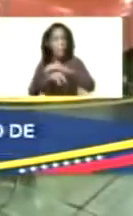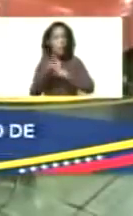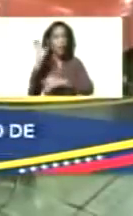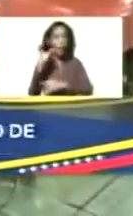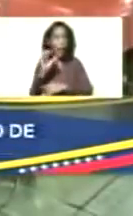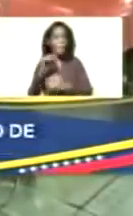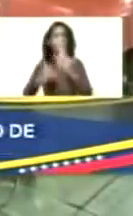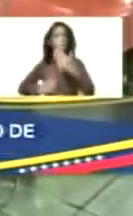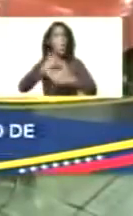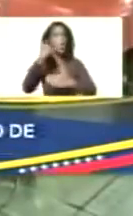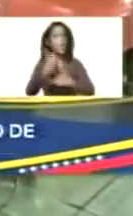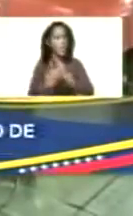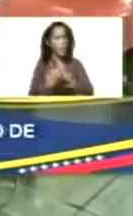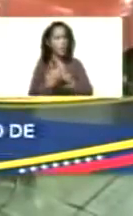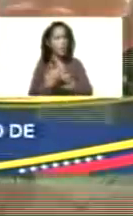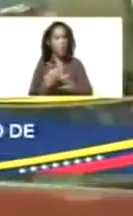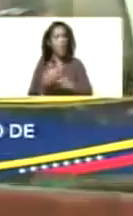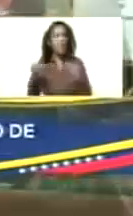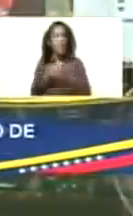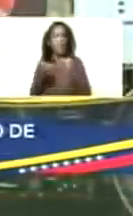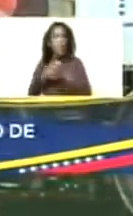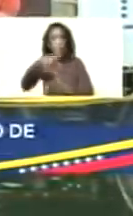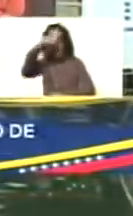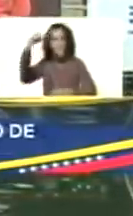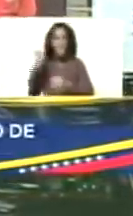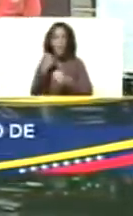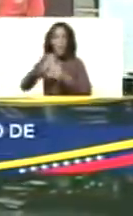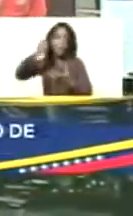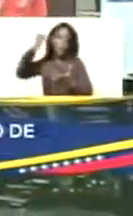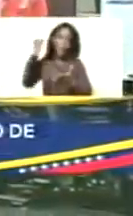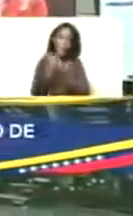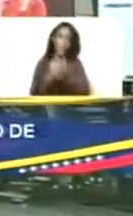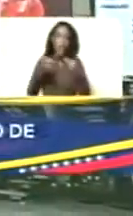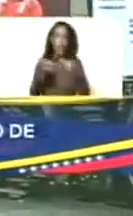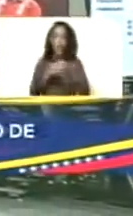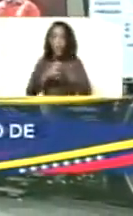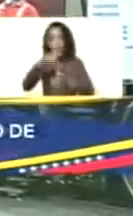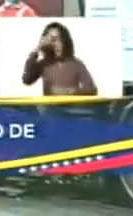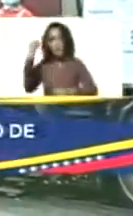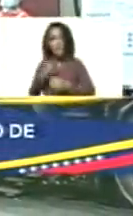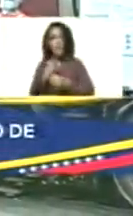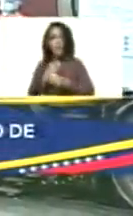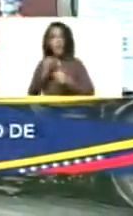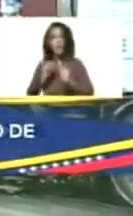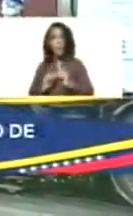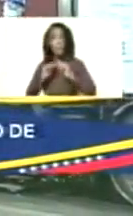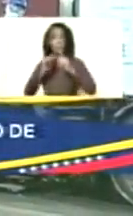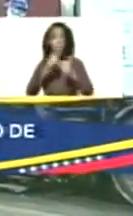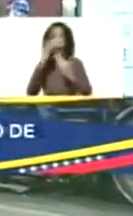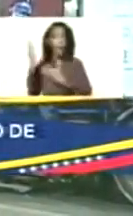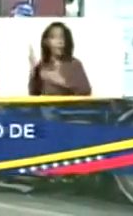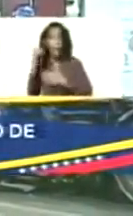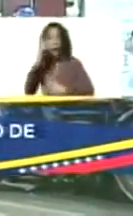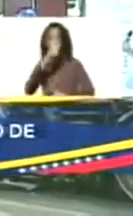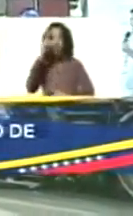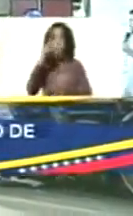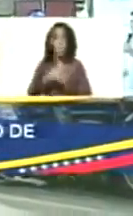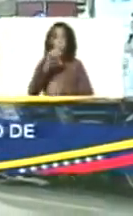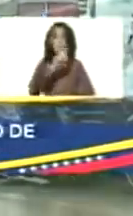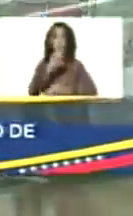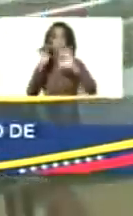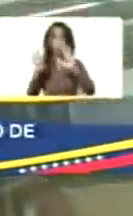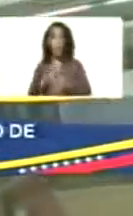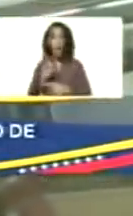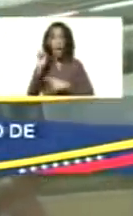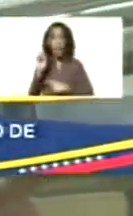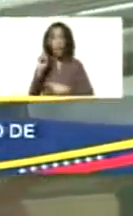proyecto de la clase obrera, con sello en la clase obrera, que surgió en el año 2019 con